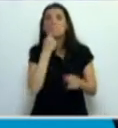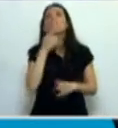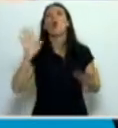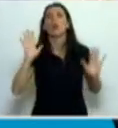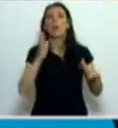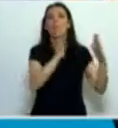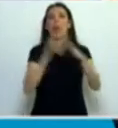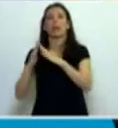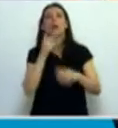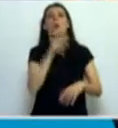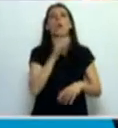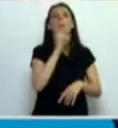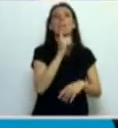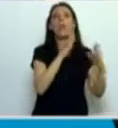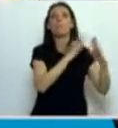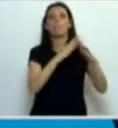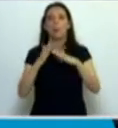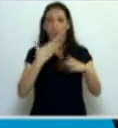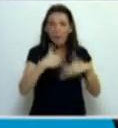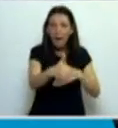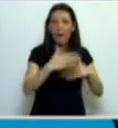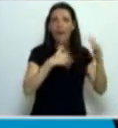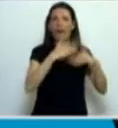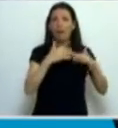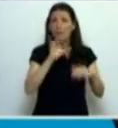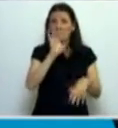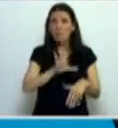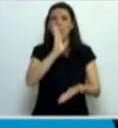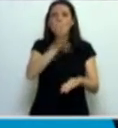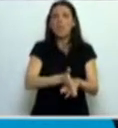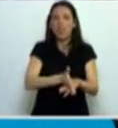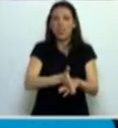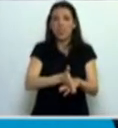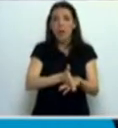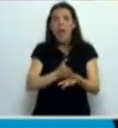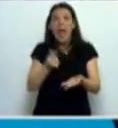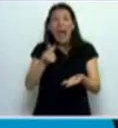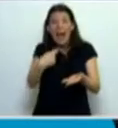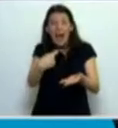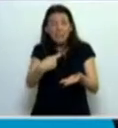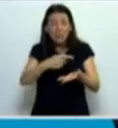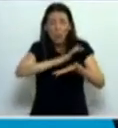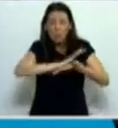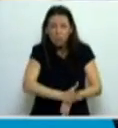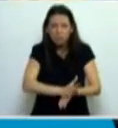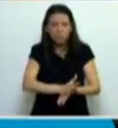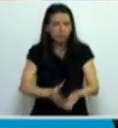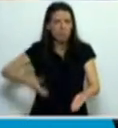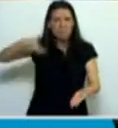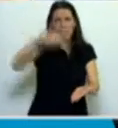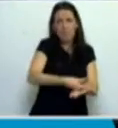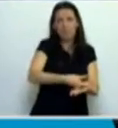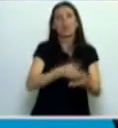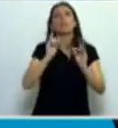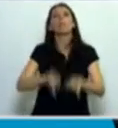viviendas, de las 20.000 viviendas a construir, se terminaron la mitad, pero el gasto se ejecutó en un 100%. Quiero también